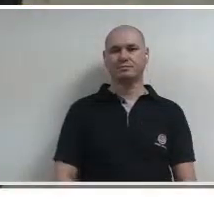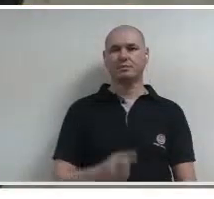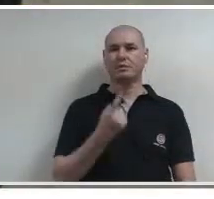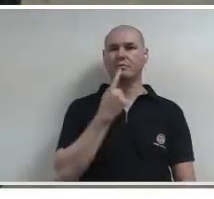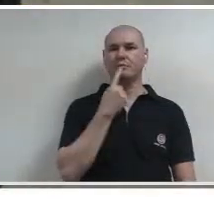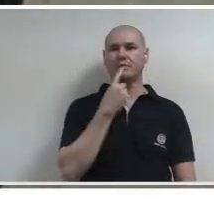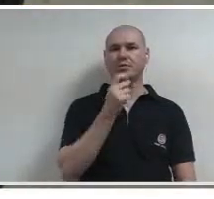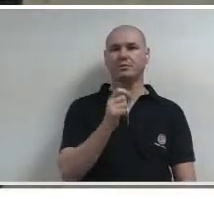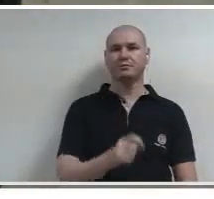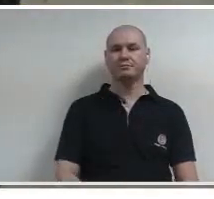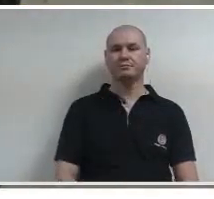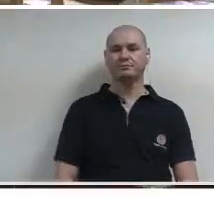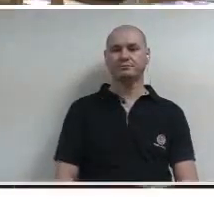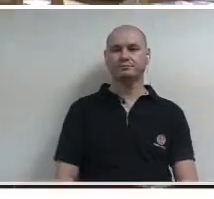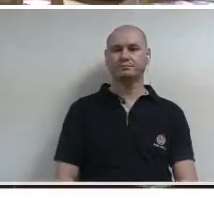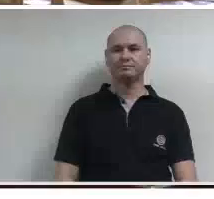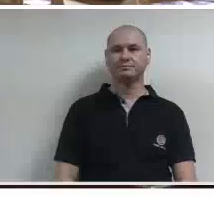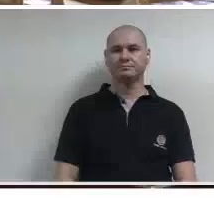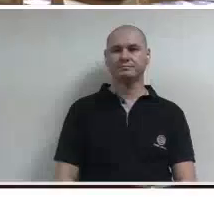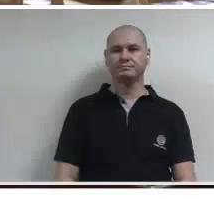Rodríguez,